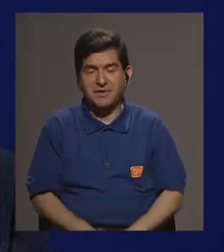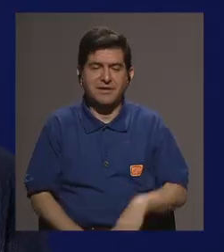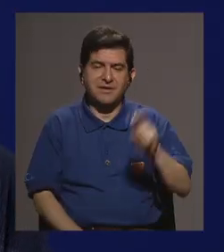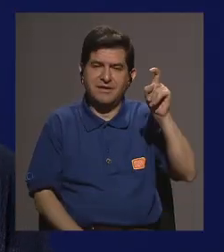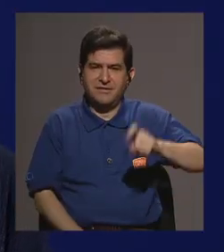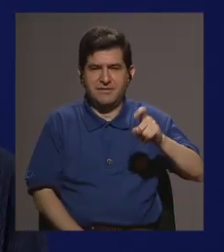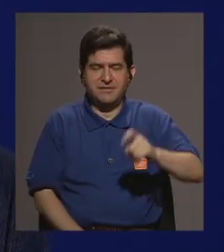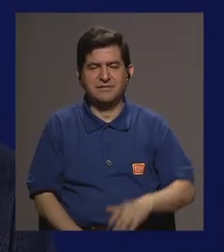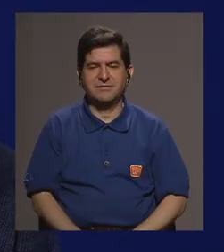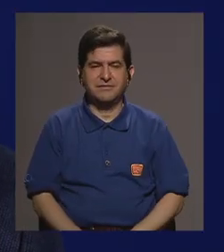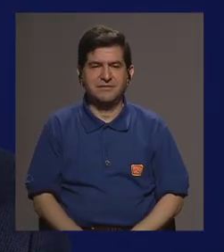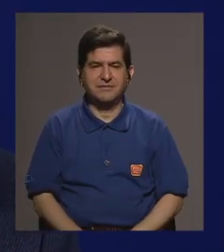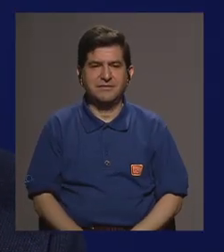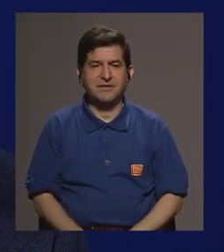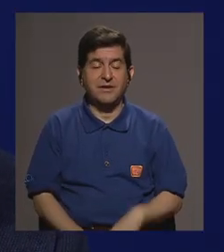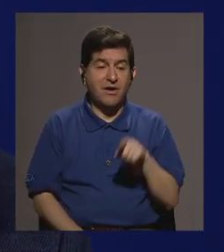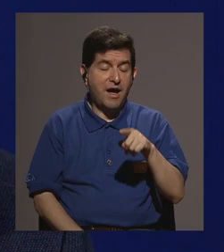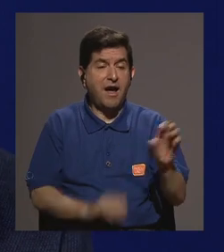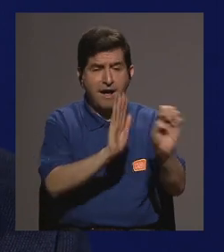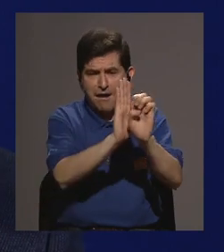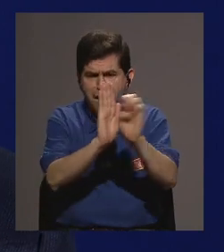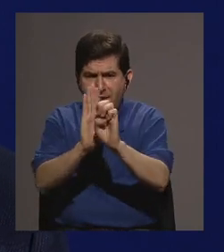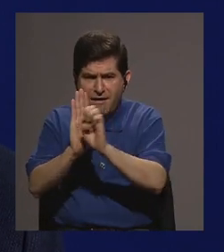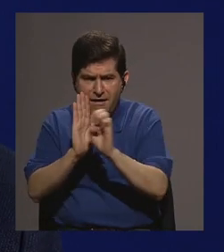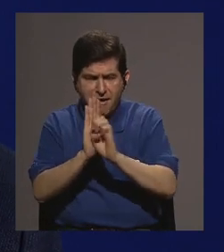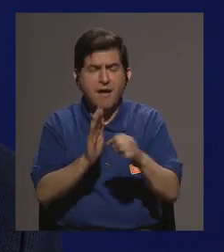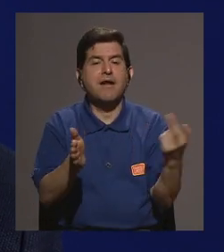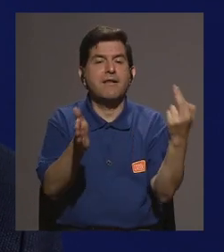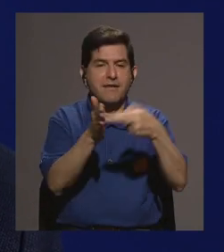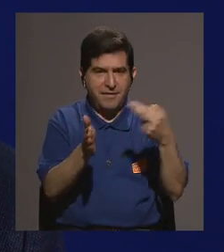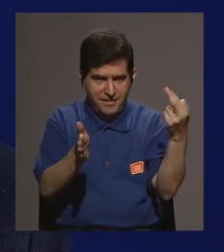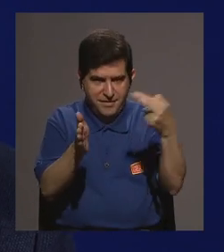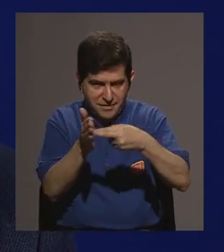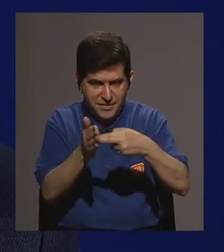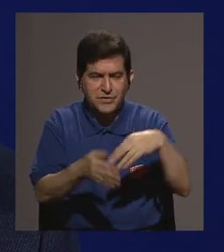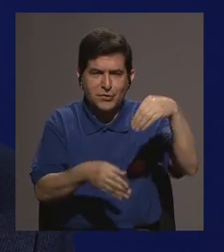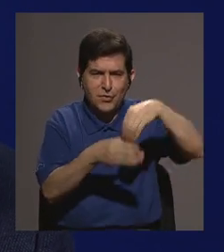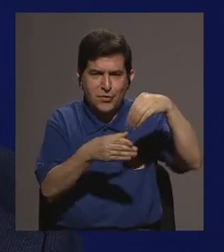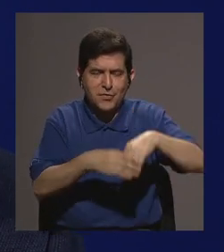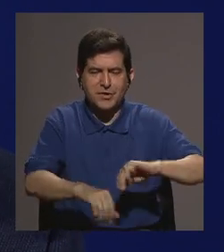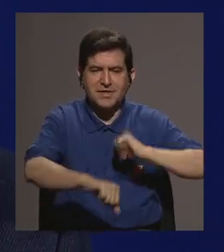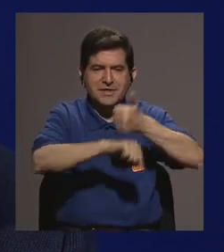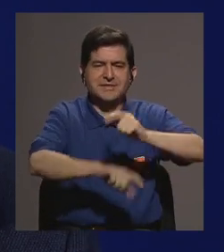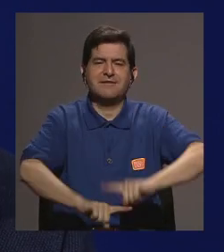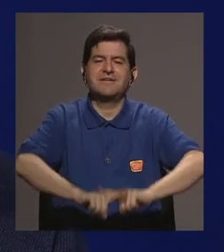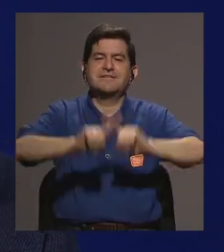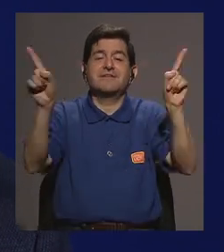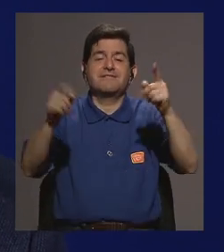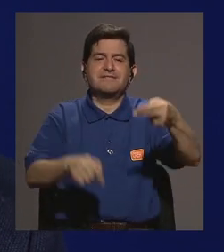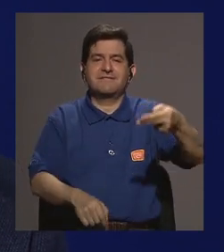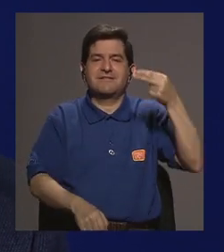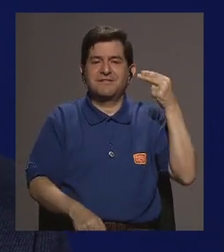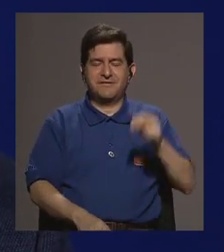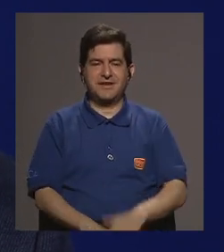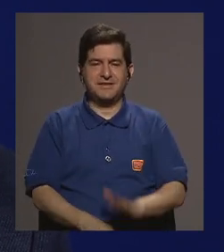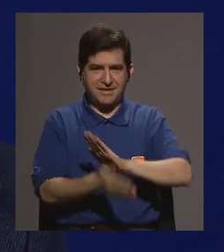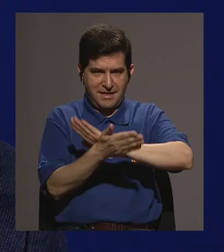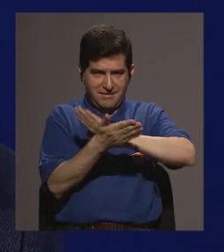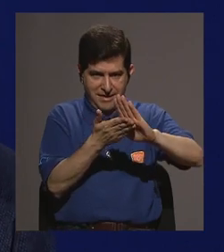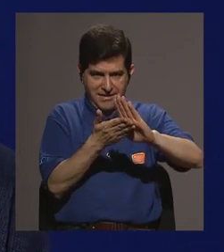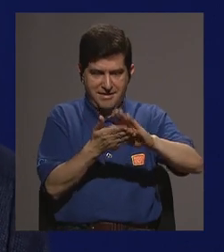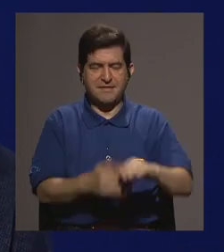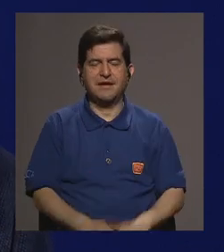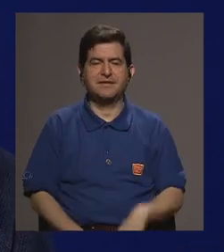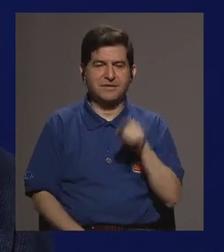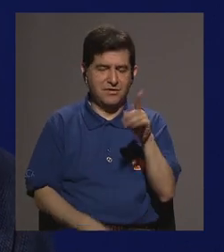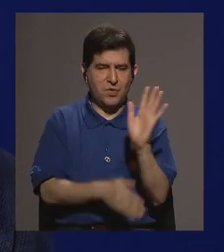comparemos entonces a todos esos ejemplos que te repito es el ingrediente diferenciador de la historia de dignidad